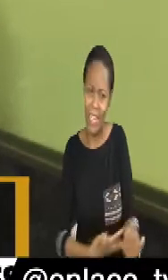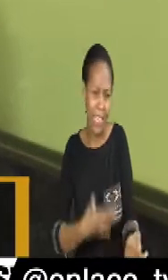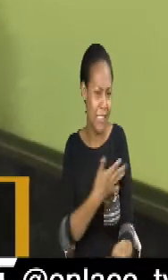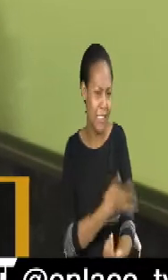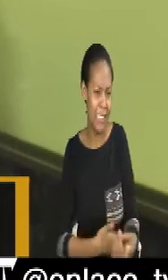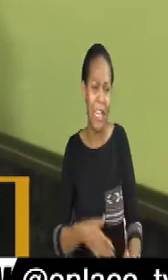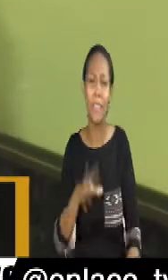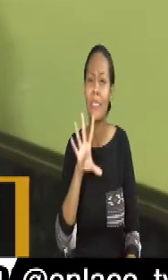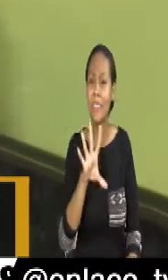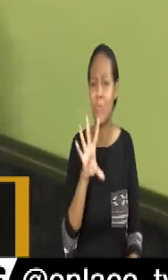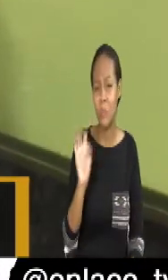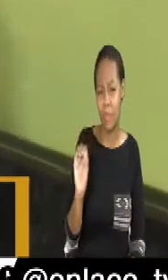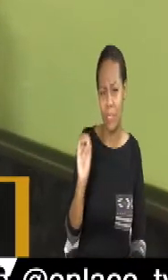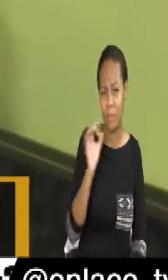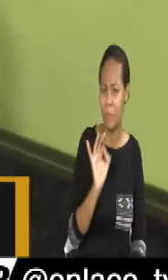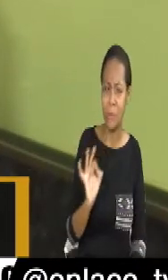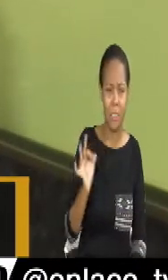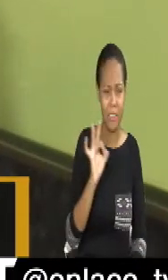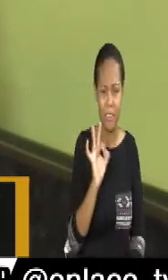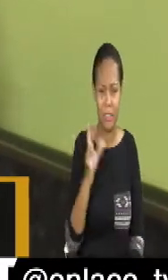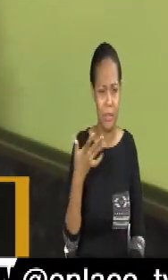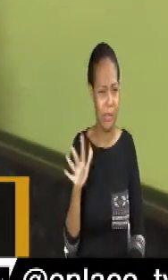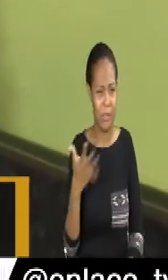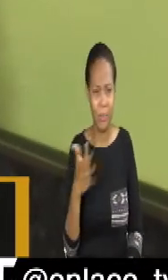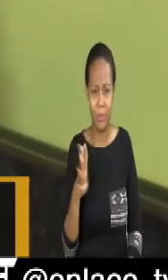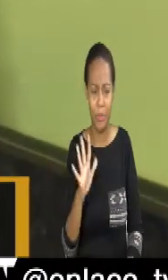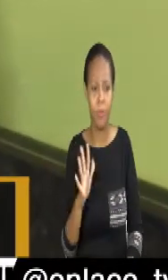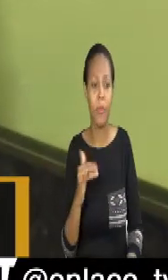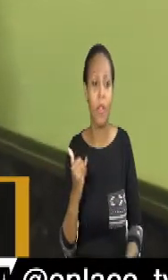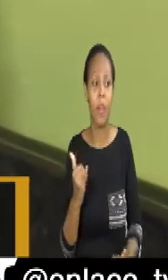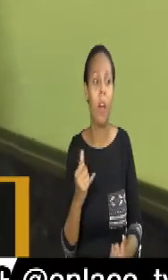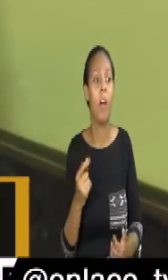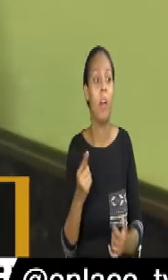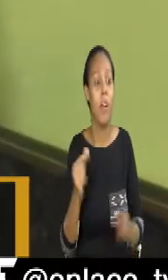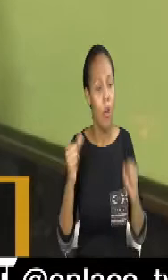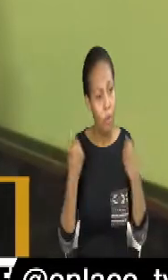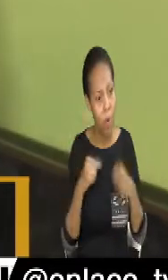perdió. Lo están estabilizando en la UCI.